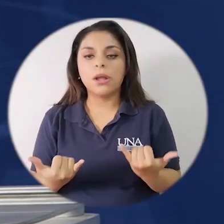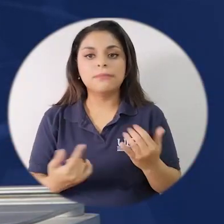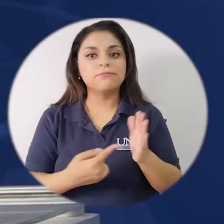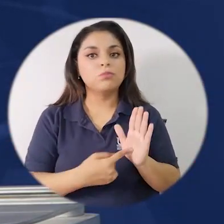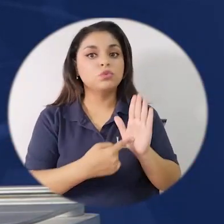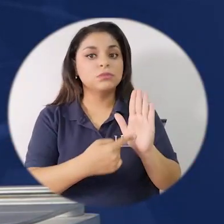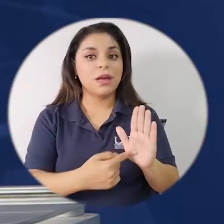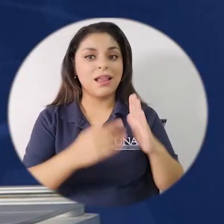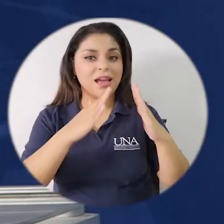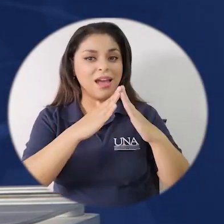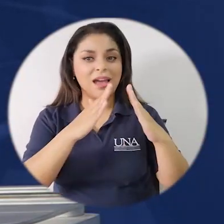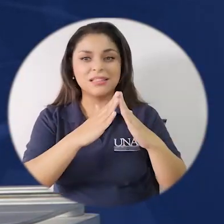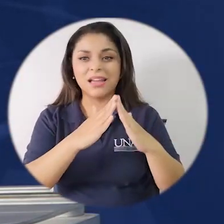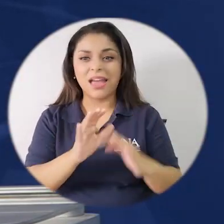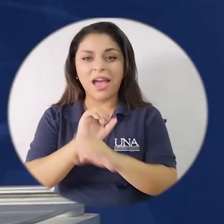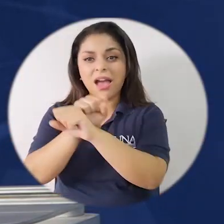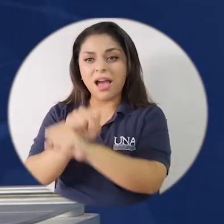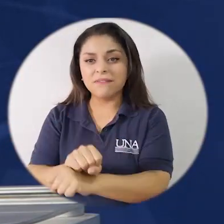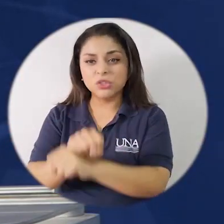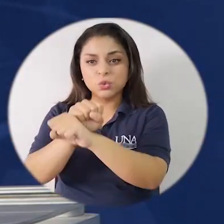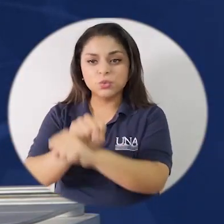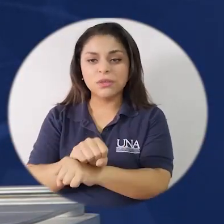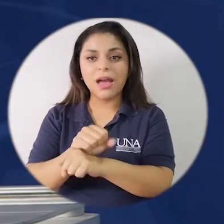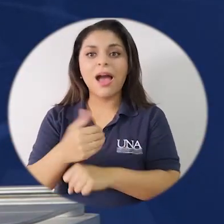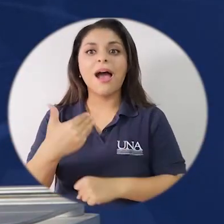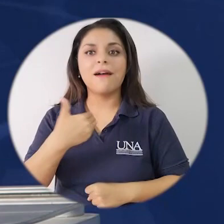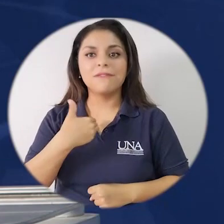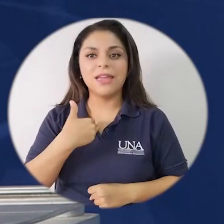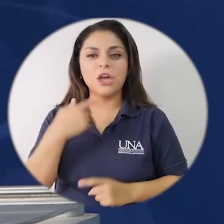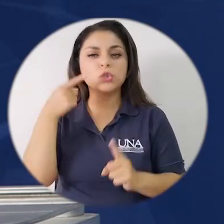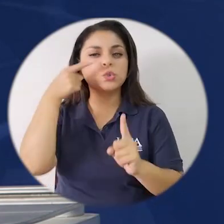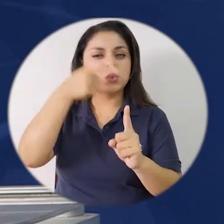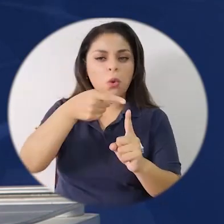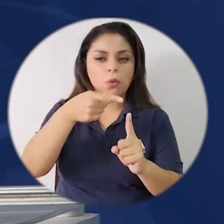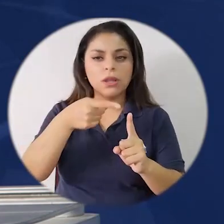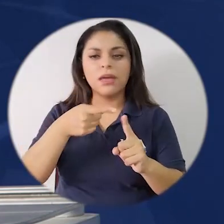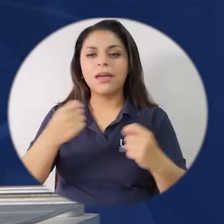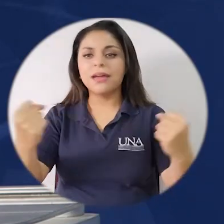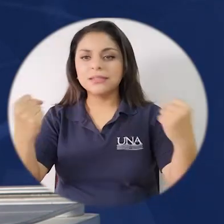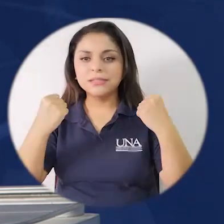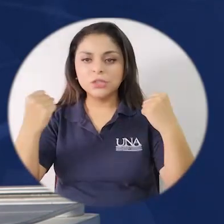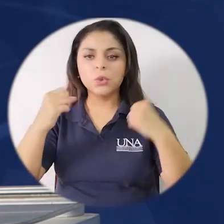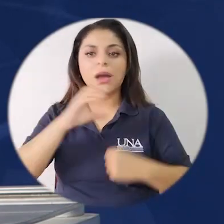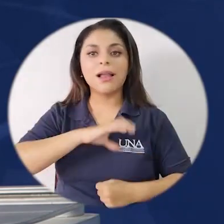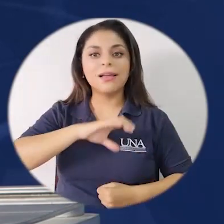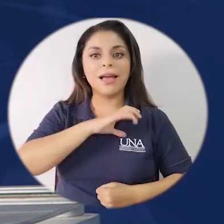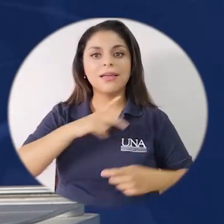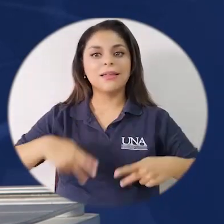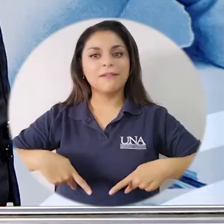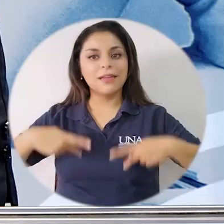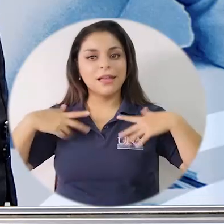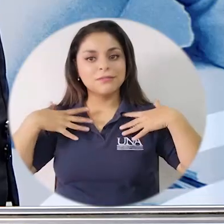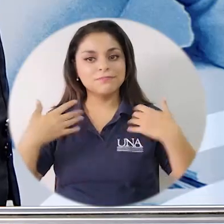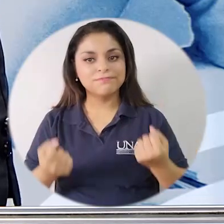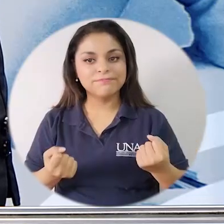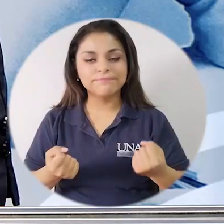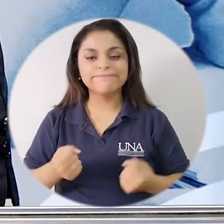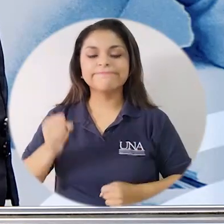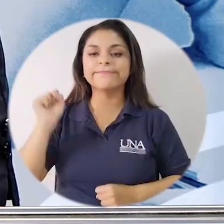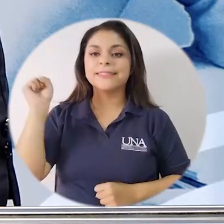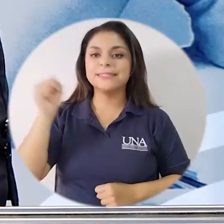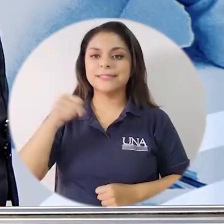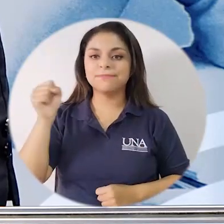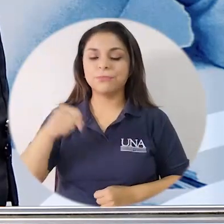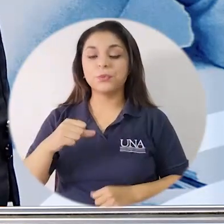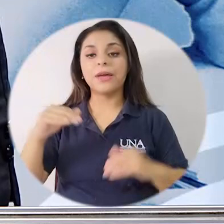desnudarnos en nuestros hogares de los hábitos que teníamos en torno a ejercicio, calidad de vida y alimentación. Pues sí, a